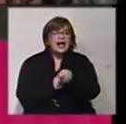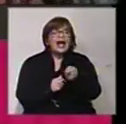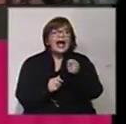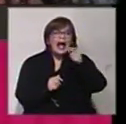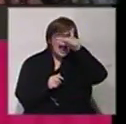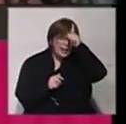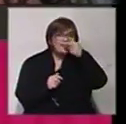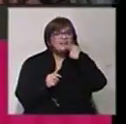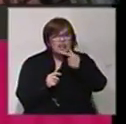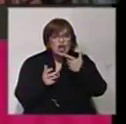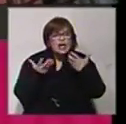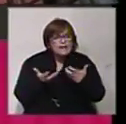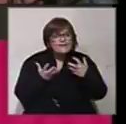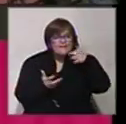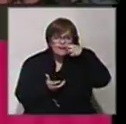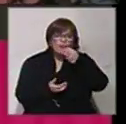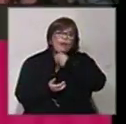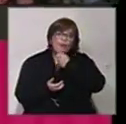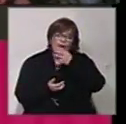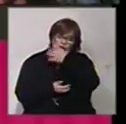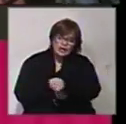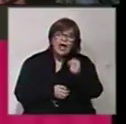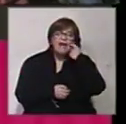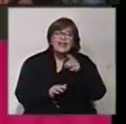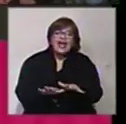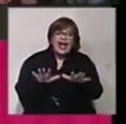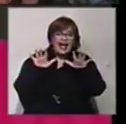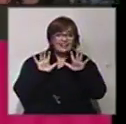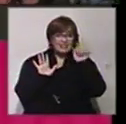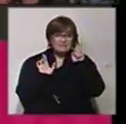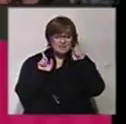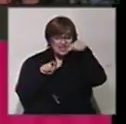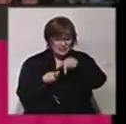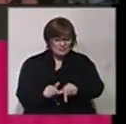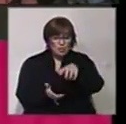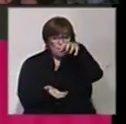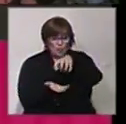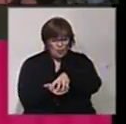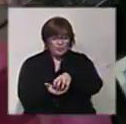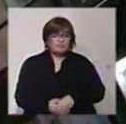comer carne y lo llevaron a la parrilla del alemán. Y vamos a adelantar el móvil, ahí está Alvarito Carballo.